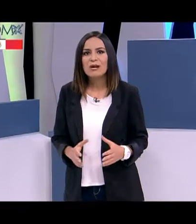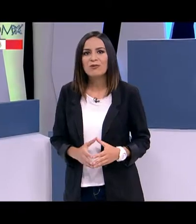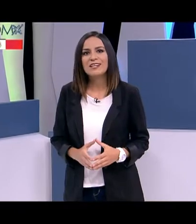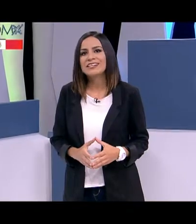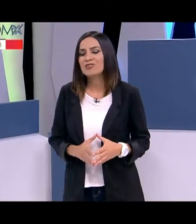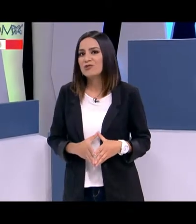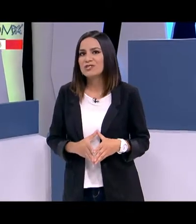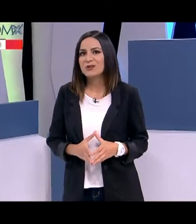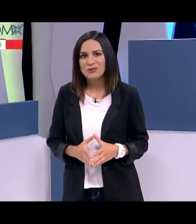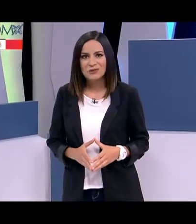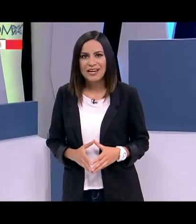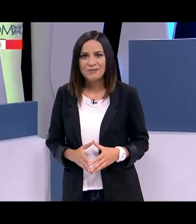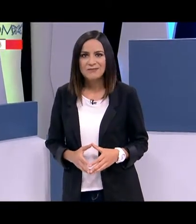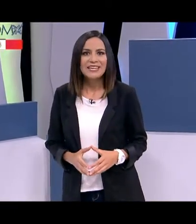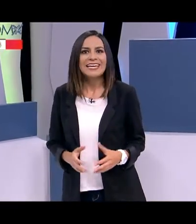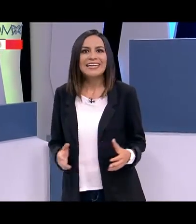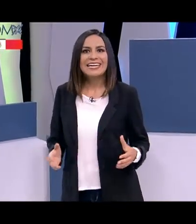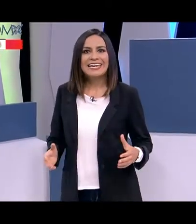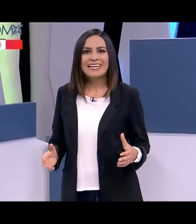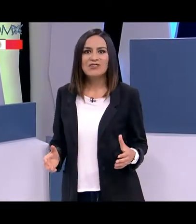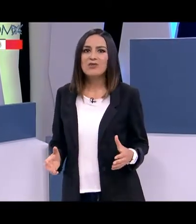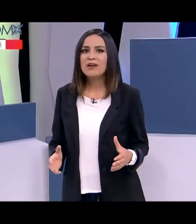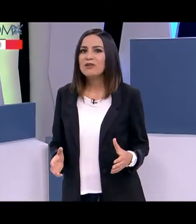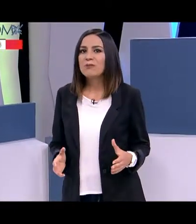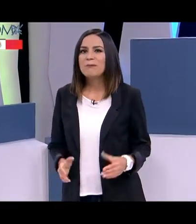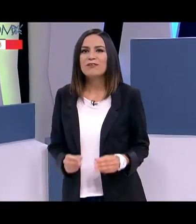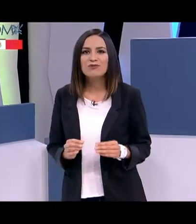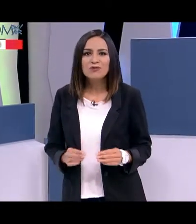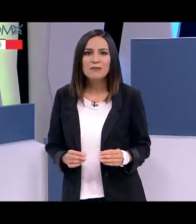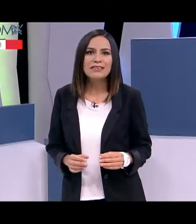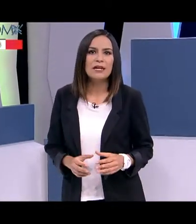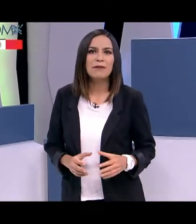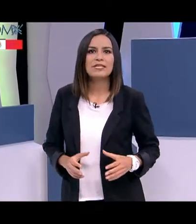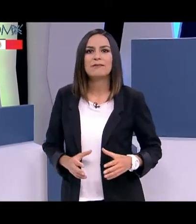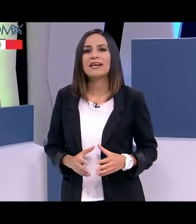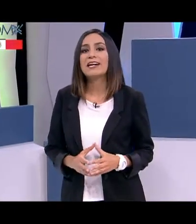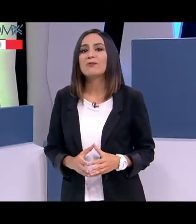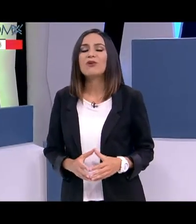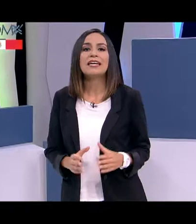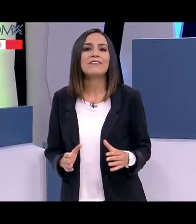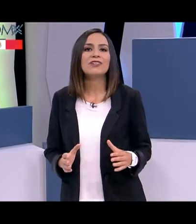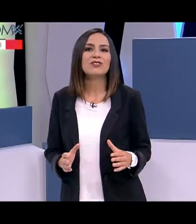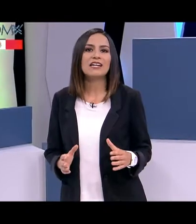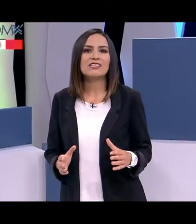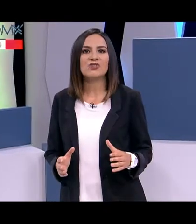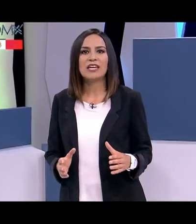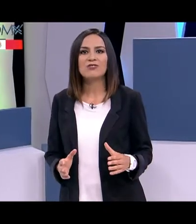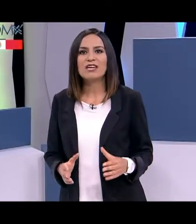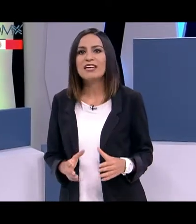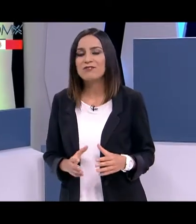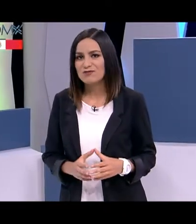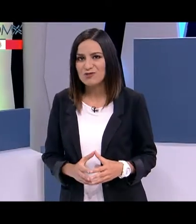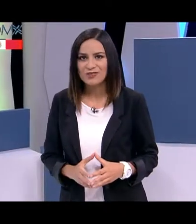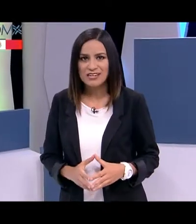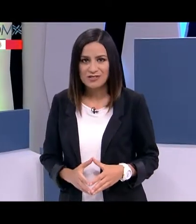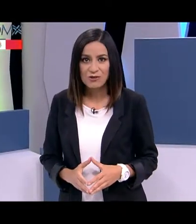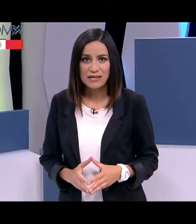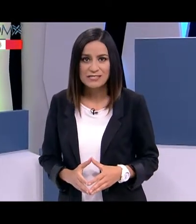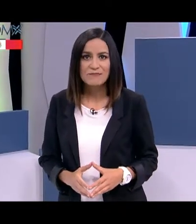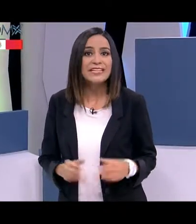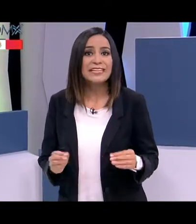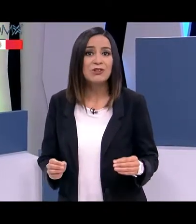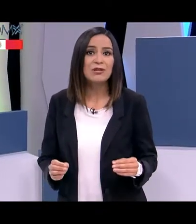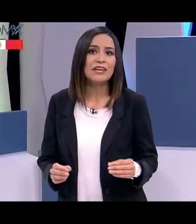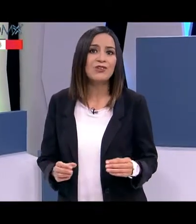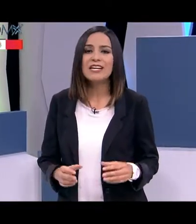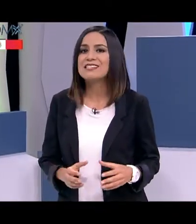cuál es su labor en la industria cultural, en la que ellos juegan un papel fundamental para llevar a cabo eventos relacionados a la difusión de las